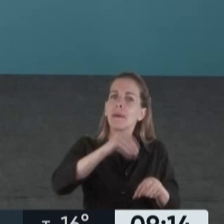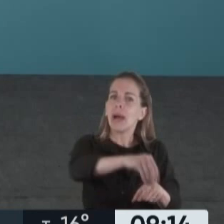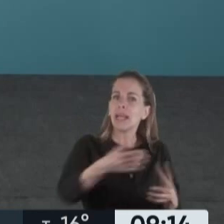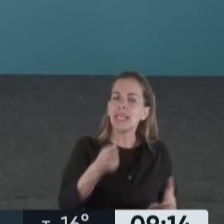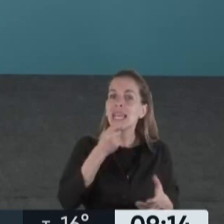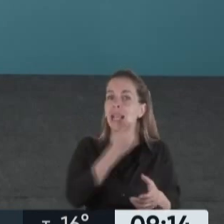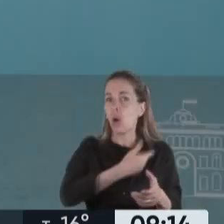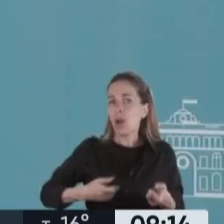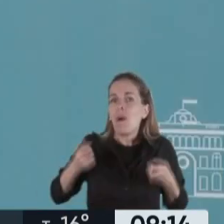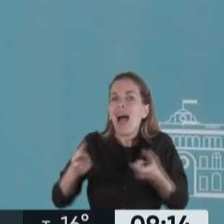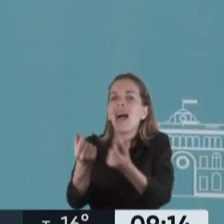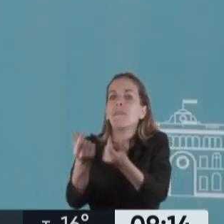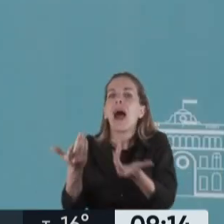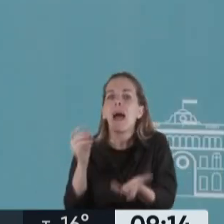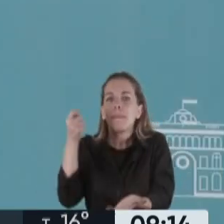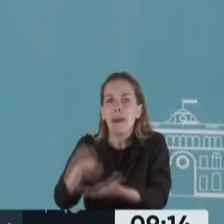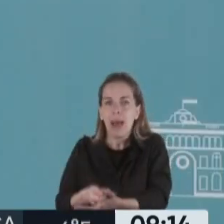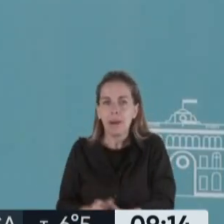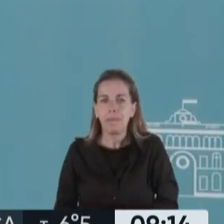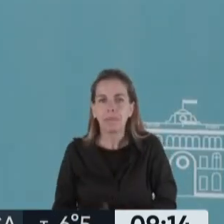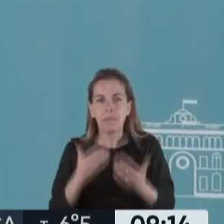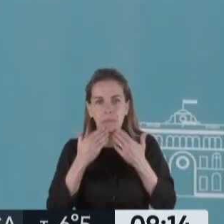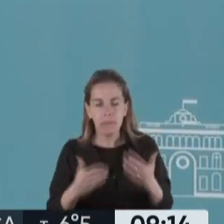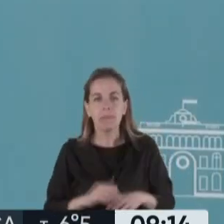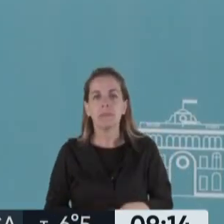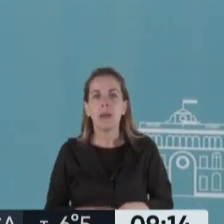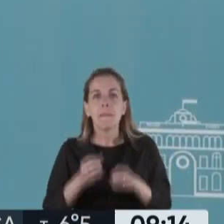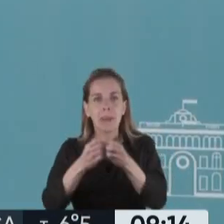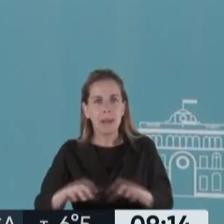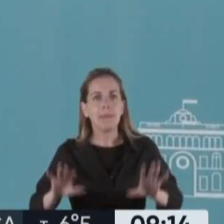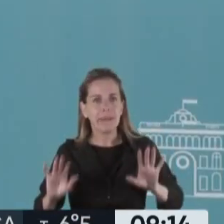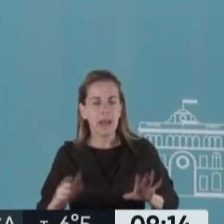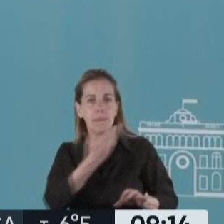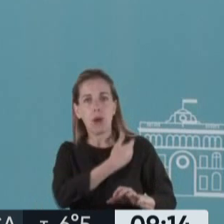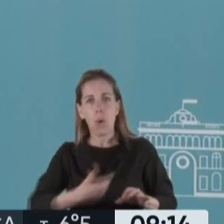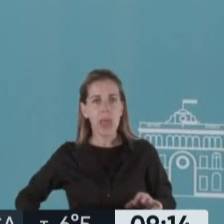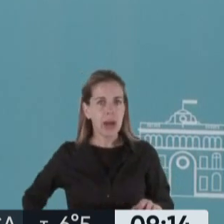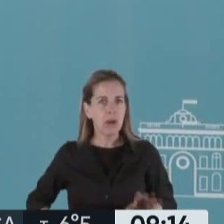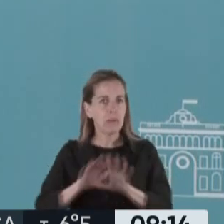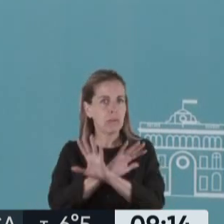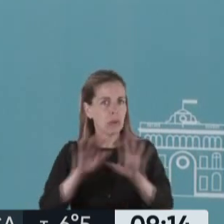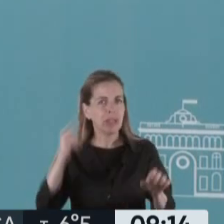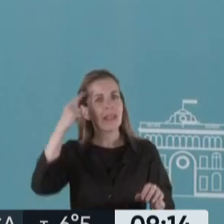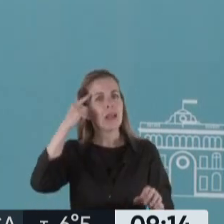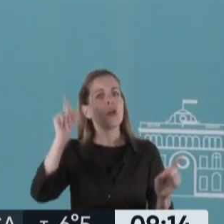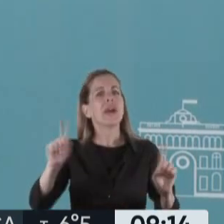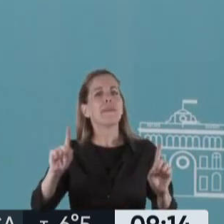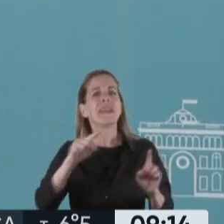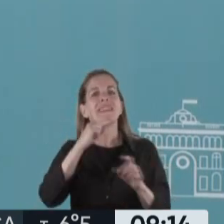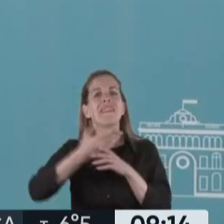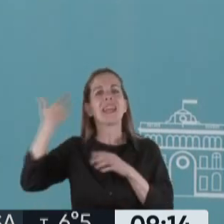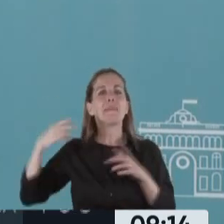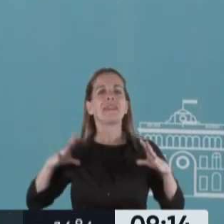solventarlo? Gracias. En principio, el gobierno, Mauro Rosales, el gobierno no entiende que se hayan perdido horas de clase.